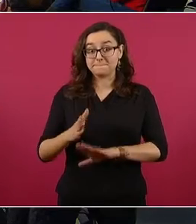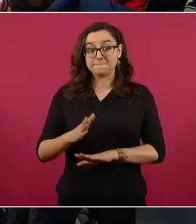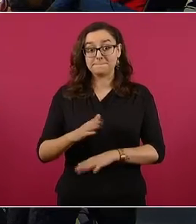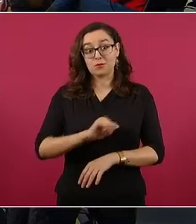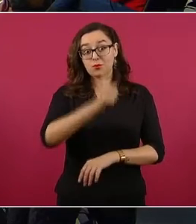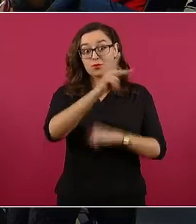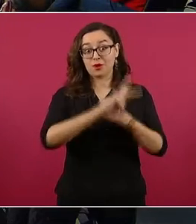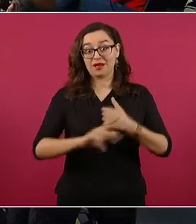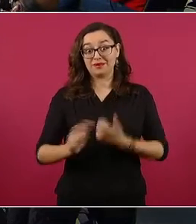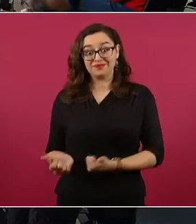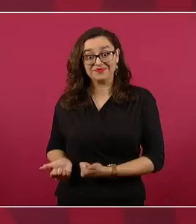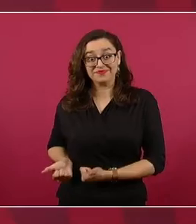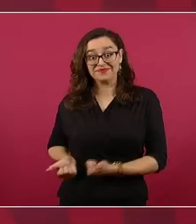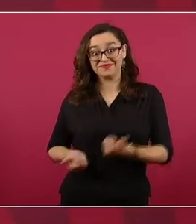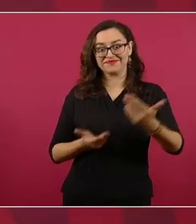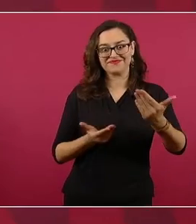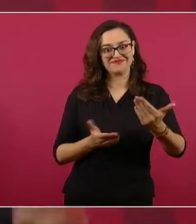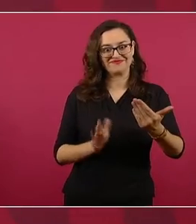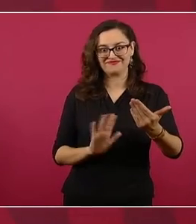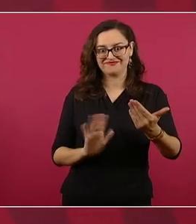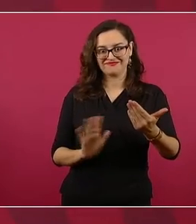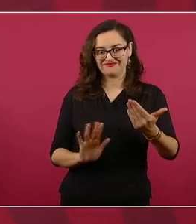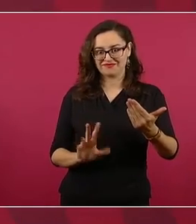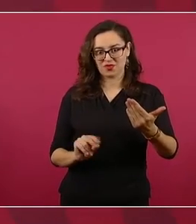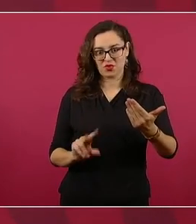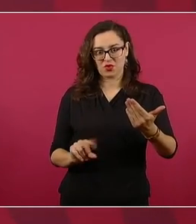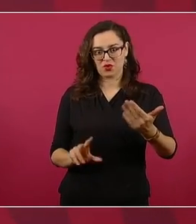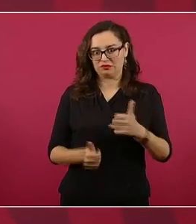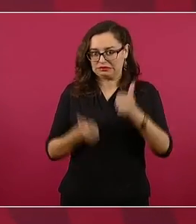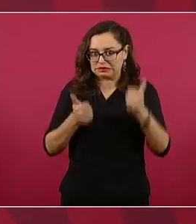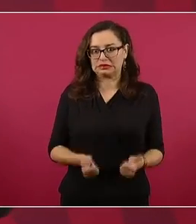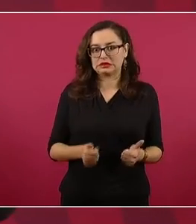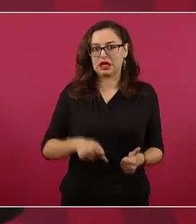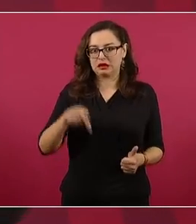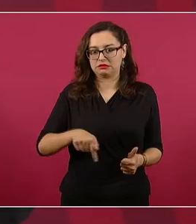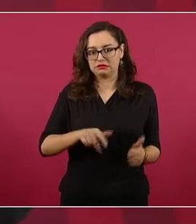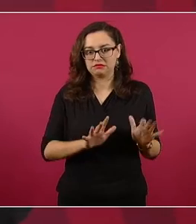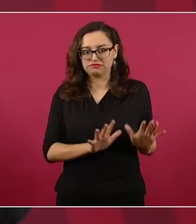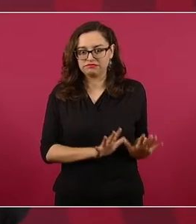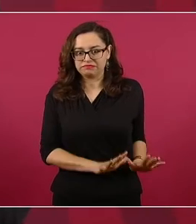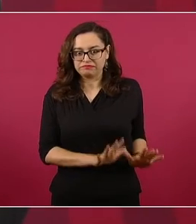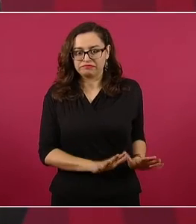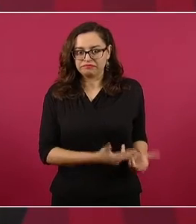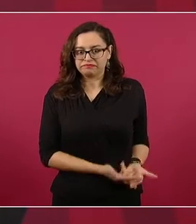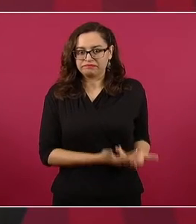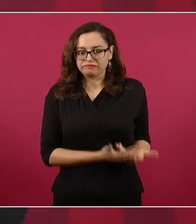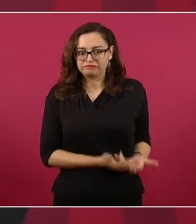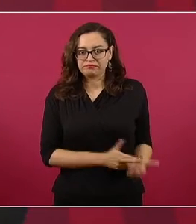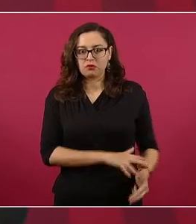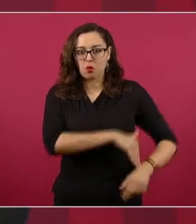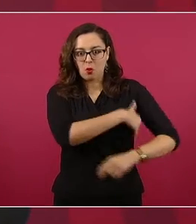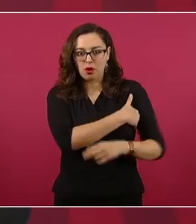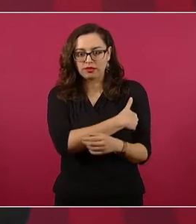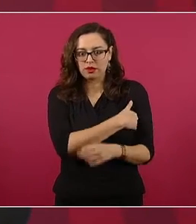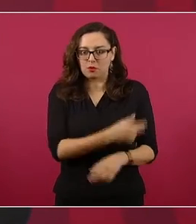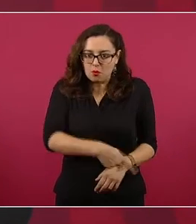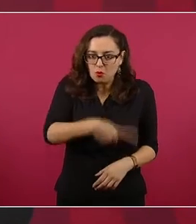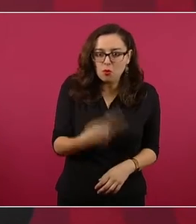blanco. Es decir, que tengamos reservas de maíz blanco en nuestro